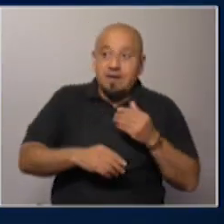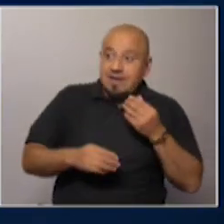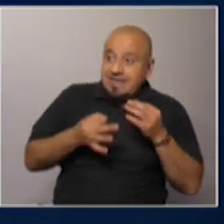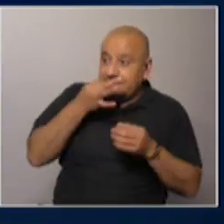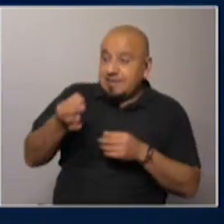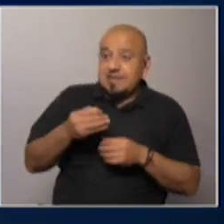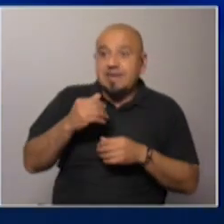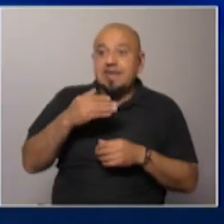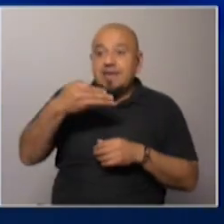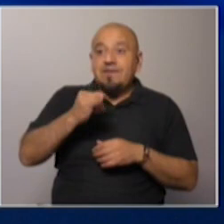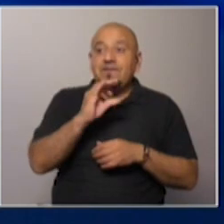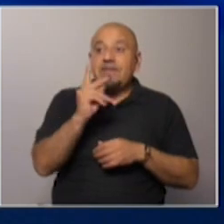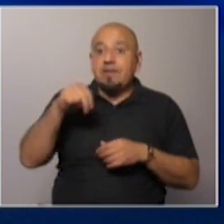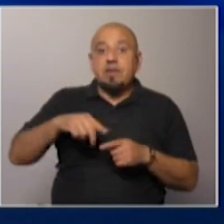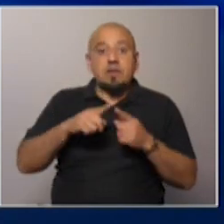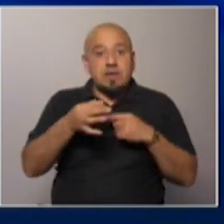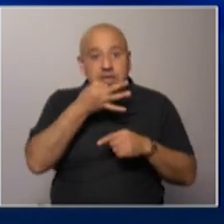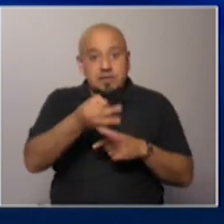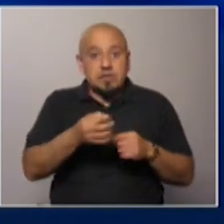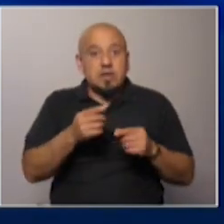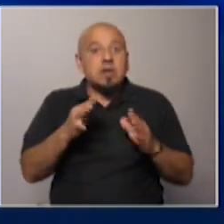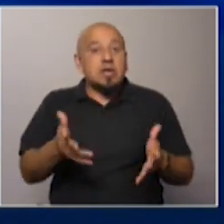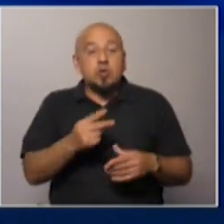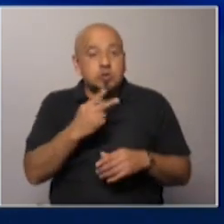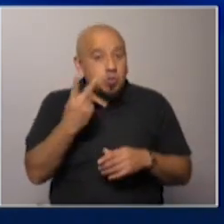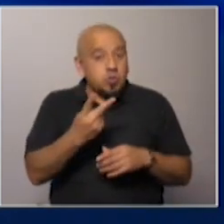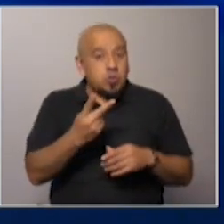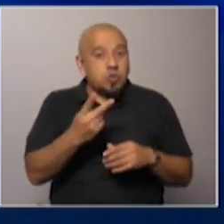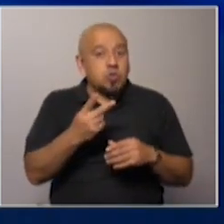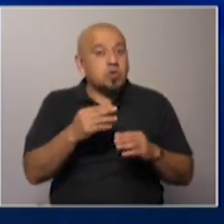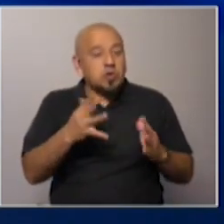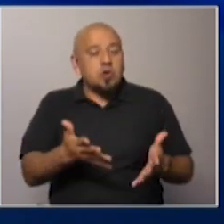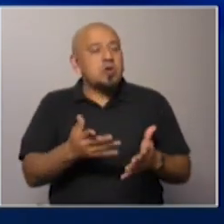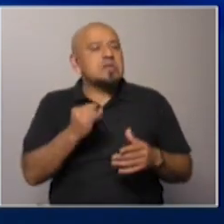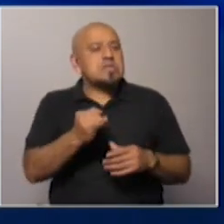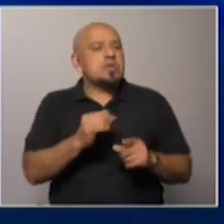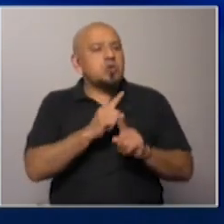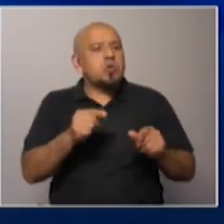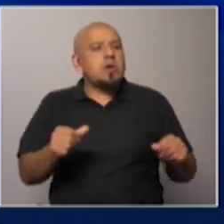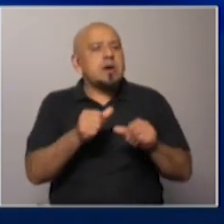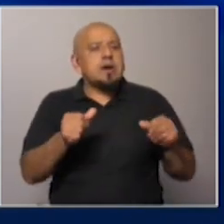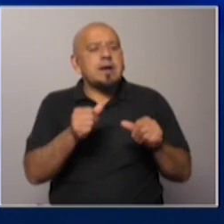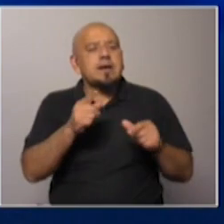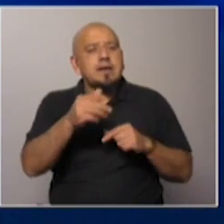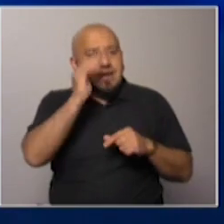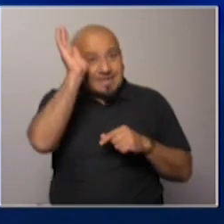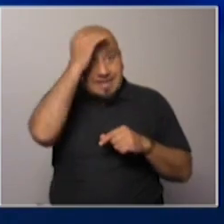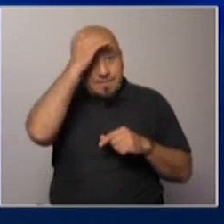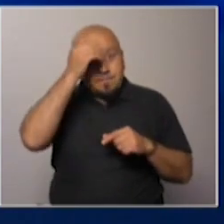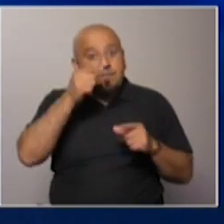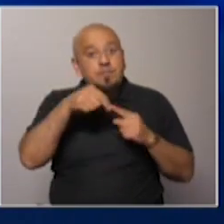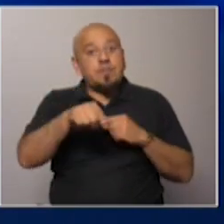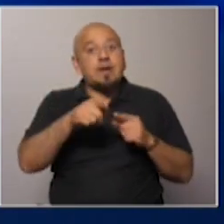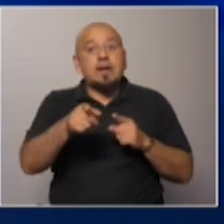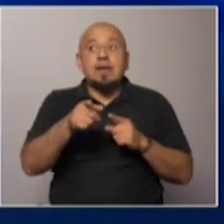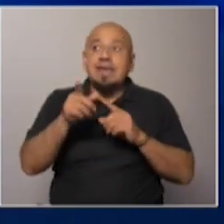anuncia algo tan como esto de lo que estamos hablando lo segundo es más allá de lo que haga o no haga trump que podemos esperar para esas